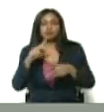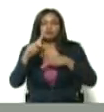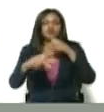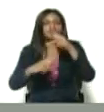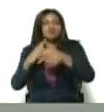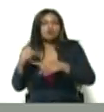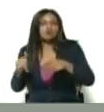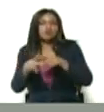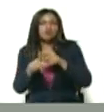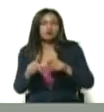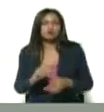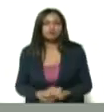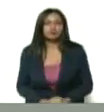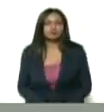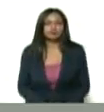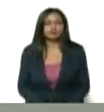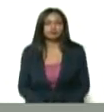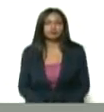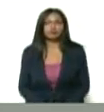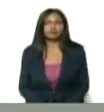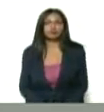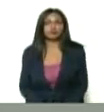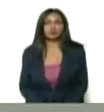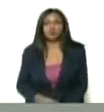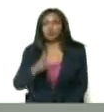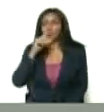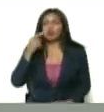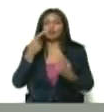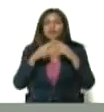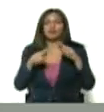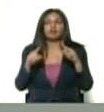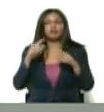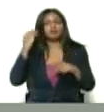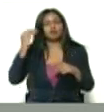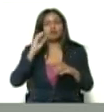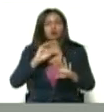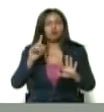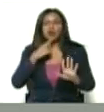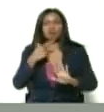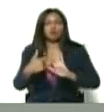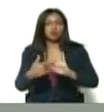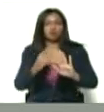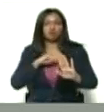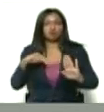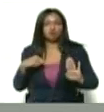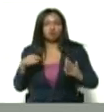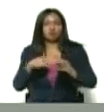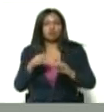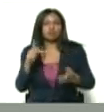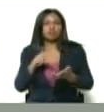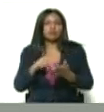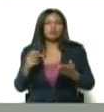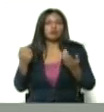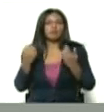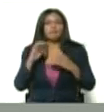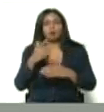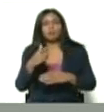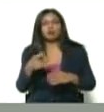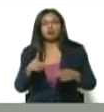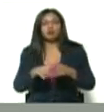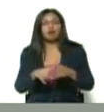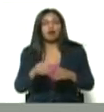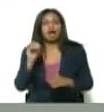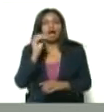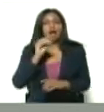produciendo. ¿Mm? No hay contradicción, lo hemos demostrado. Estamos en prácticamente a cero